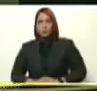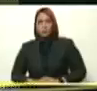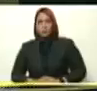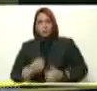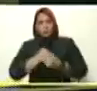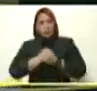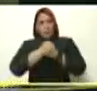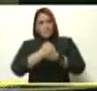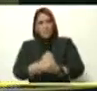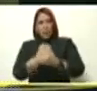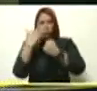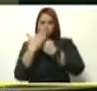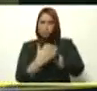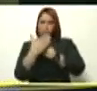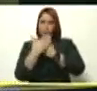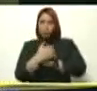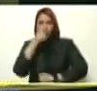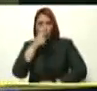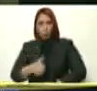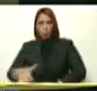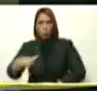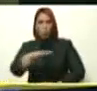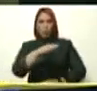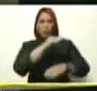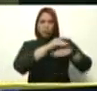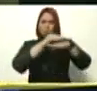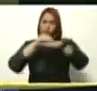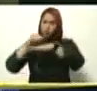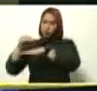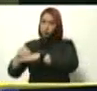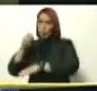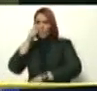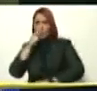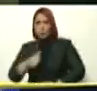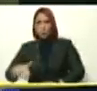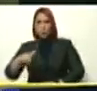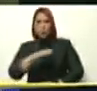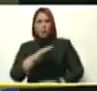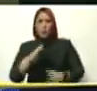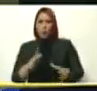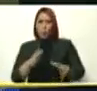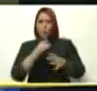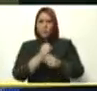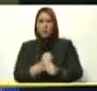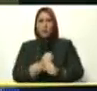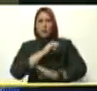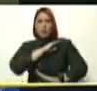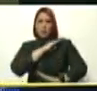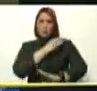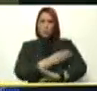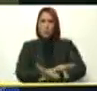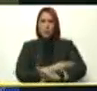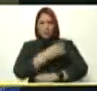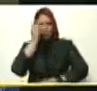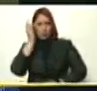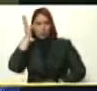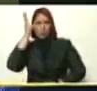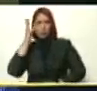Amar al pueblo, convocar al pueblo, creer en las fuerzas creadoras